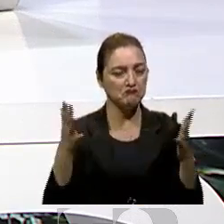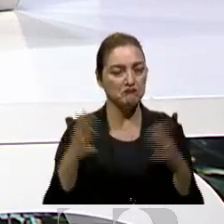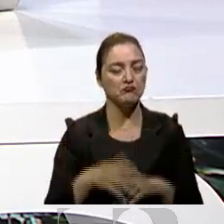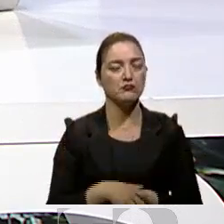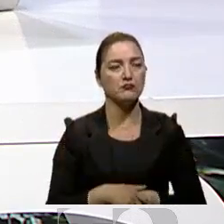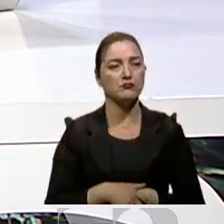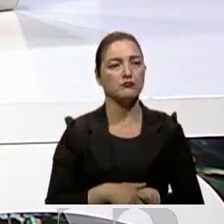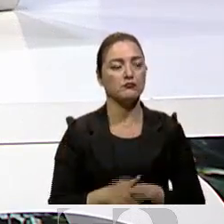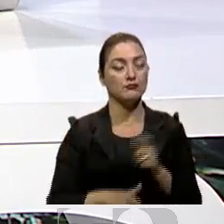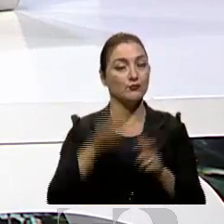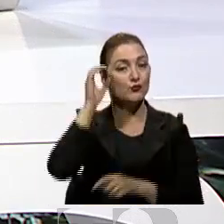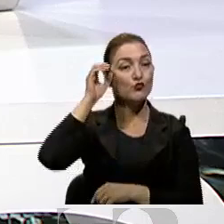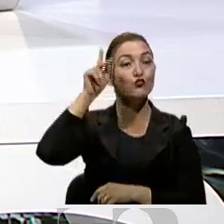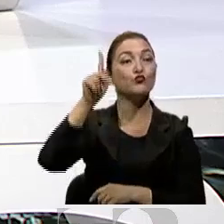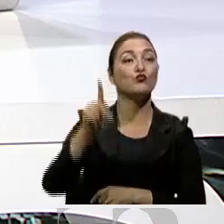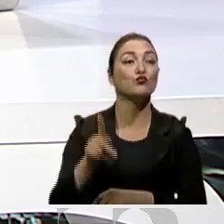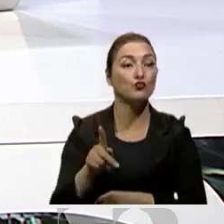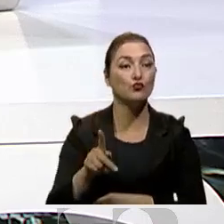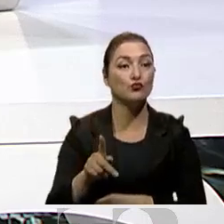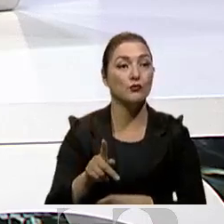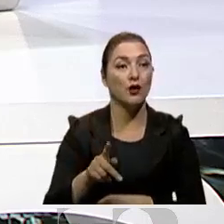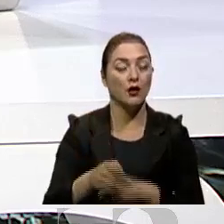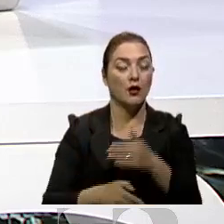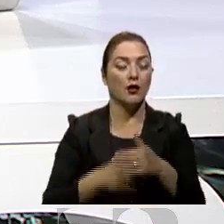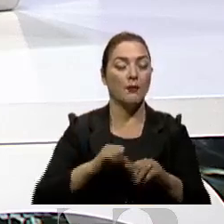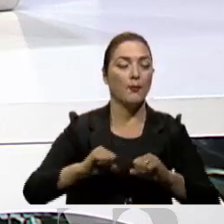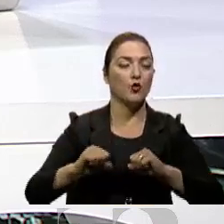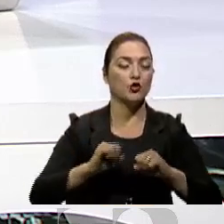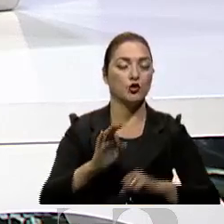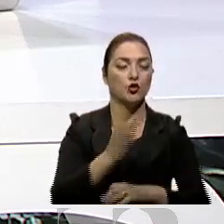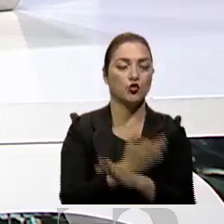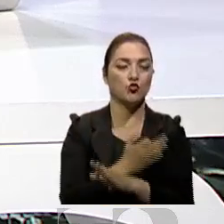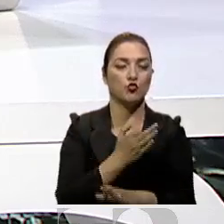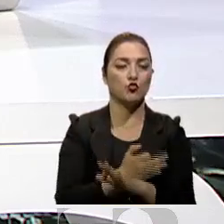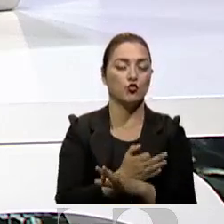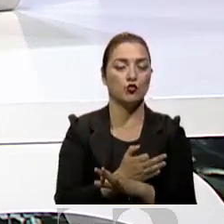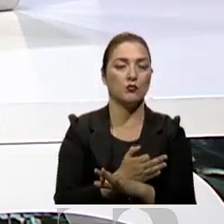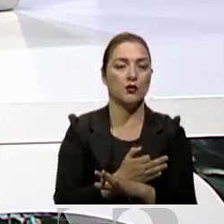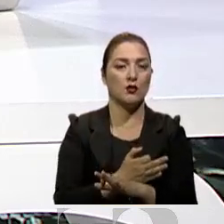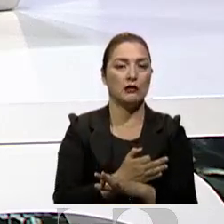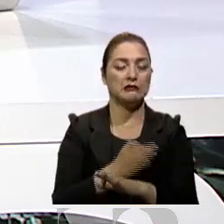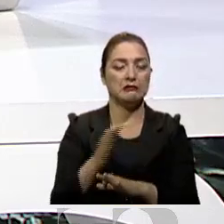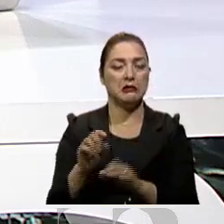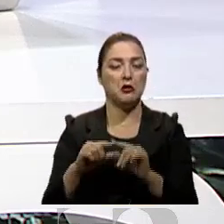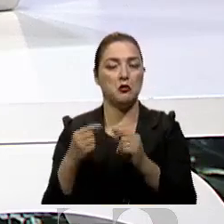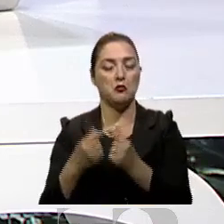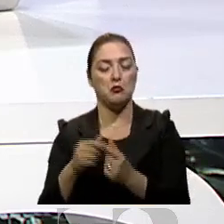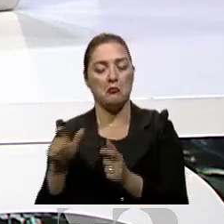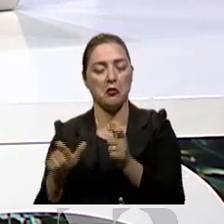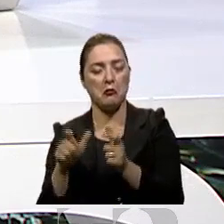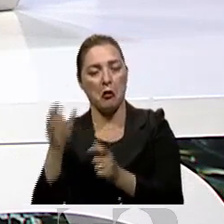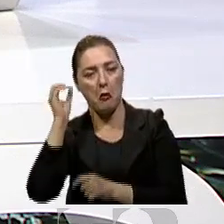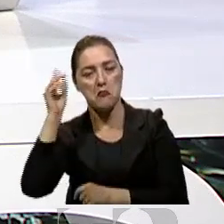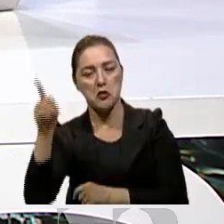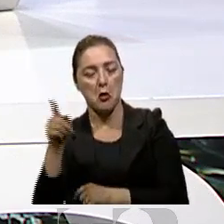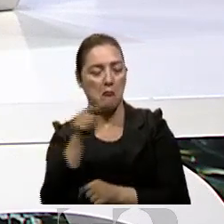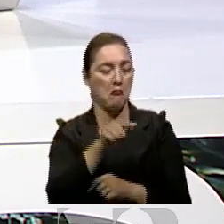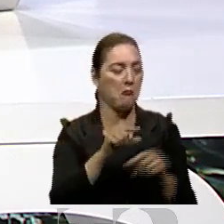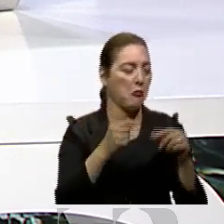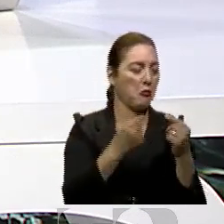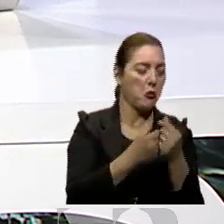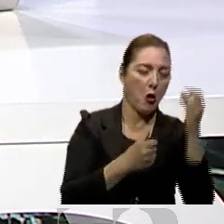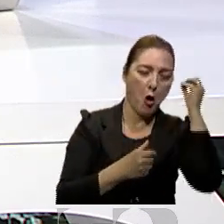las opiniones de los usuarios sobre la agilidad en la obtención de turnos y el proceso están divididas. Estefany Paz nos tiene más detalles en el